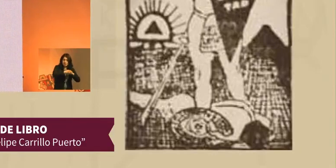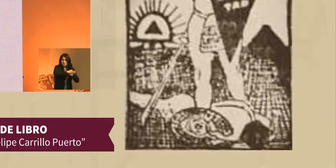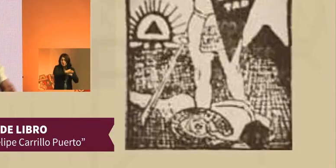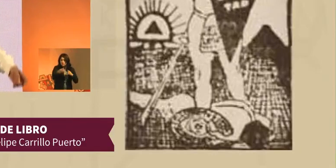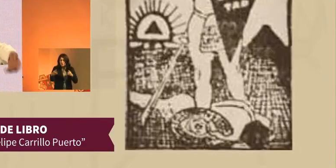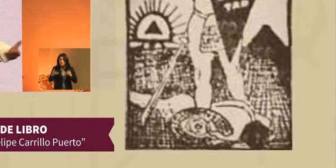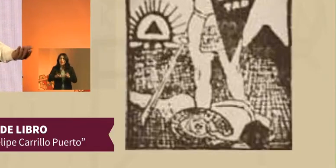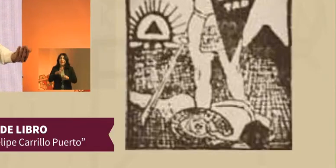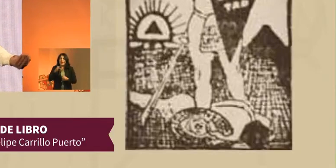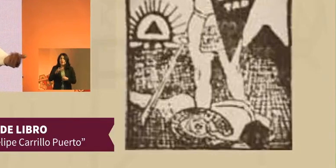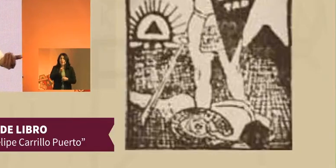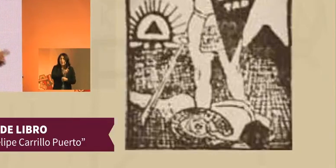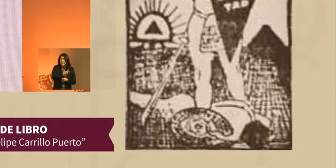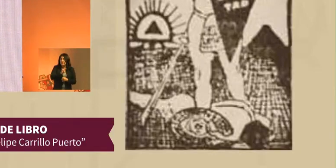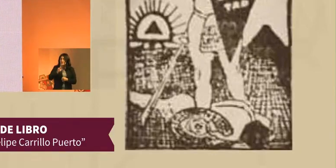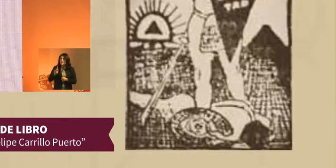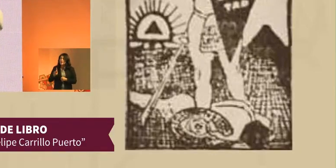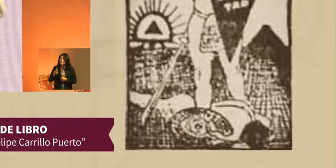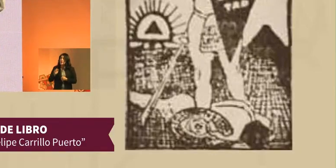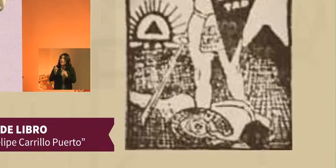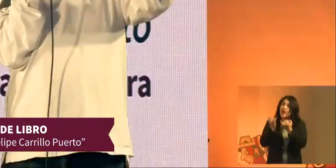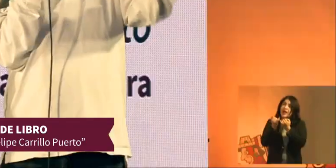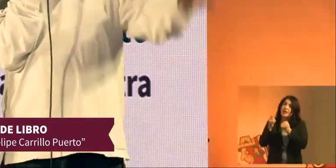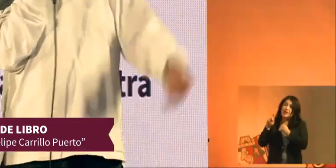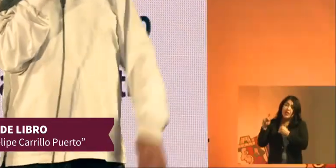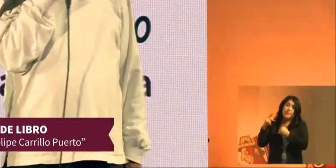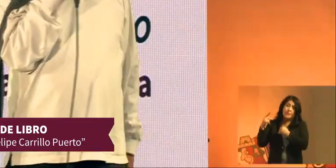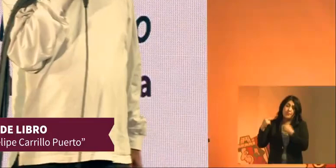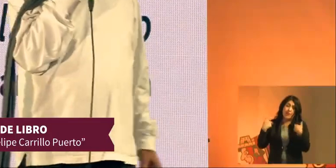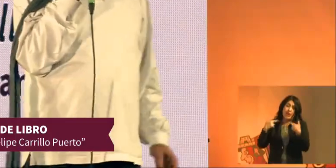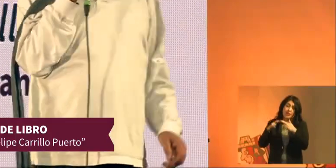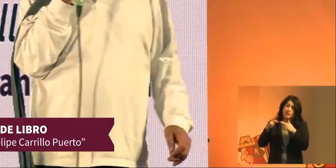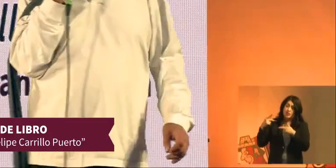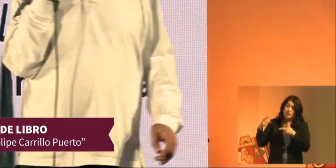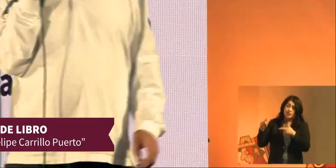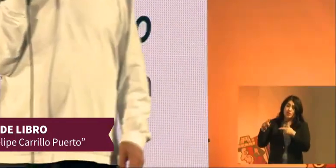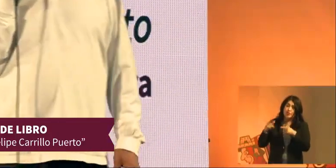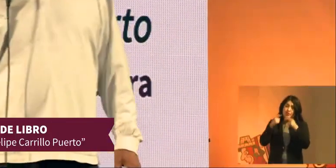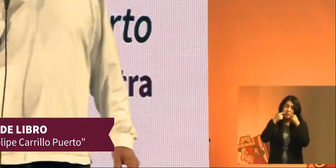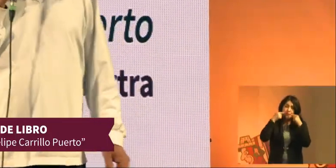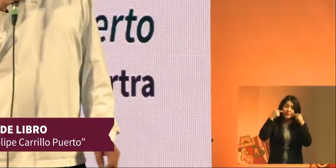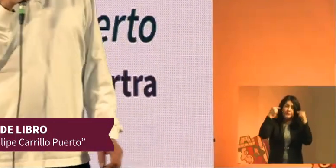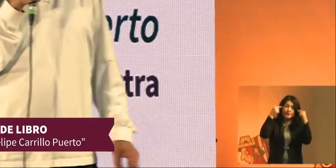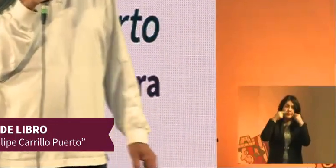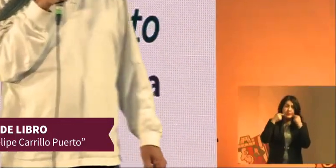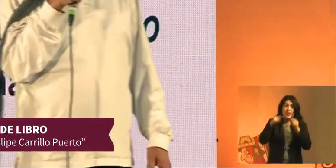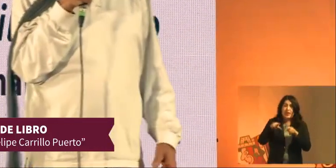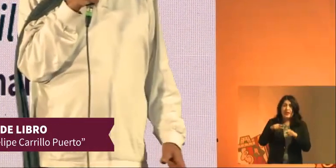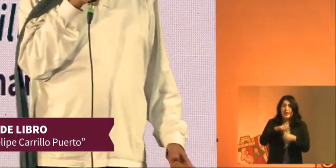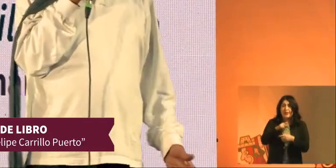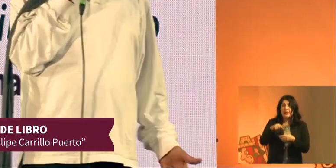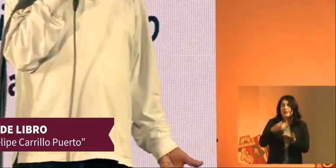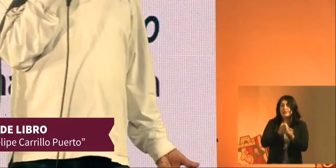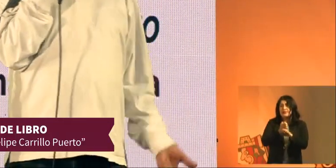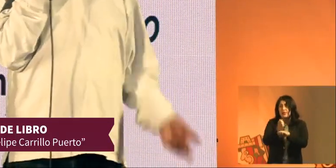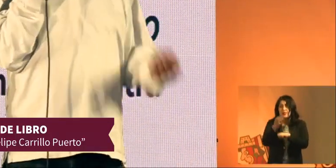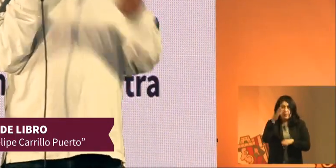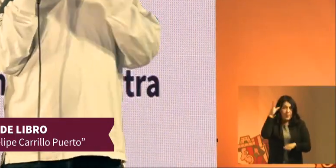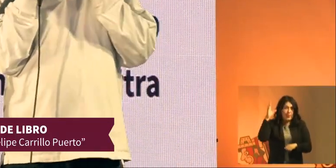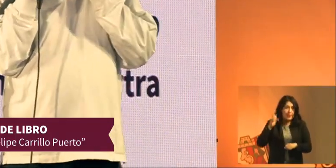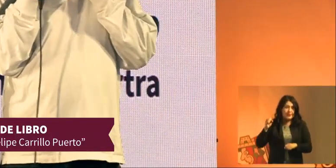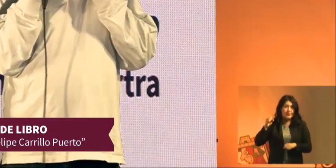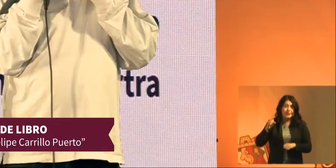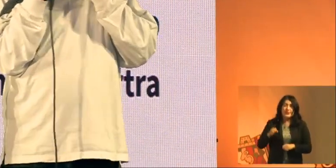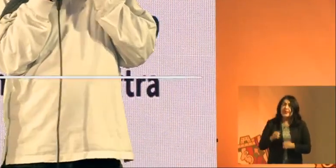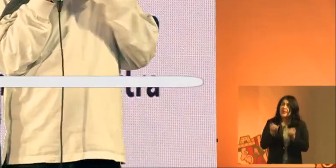semejante a la de su su maestro su mentor emiliano zapata en morelos pero hay